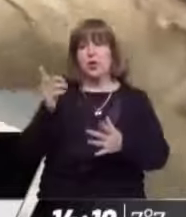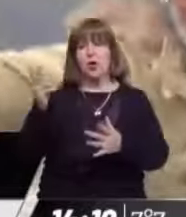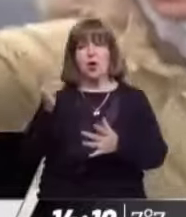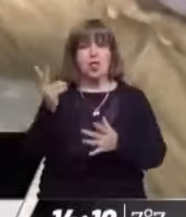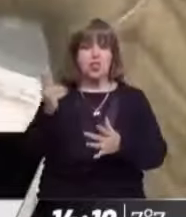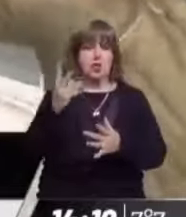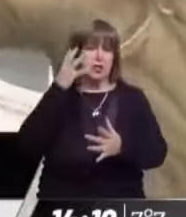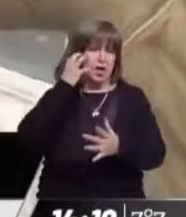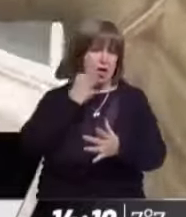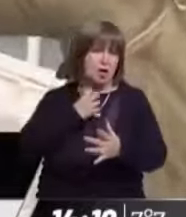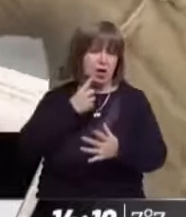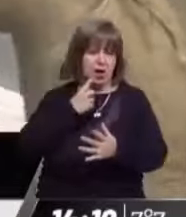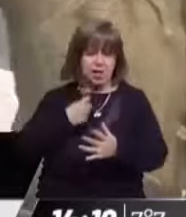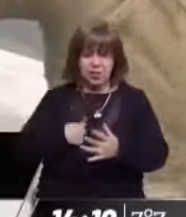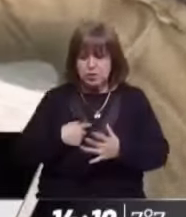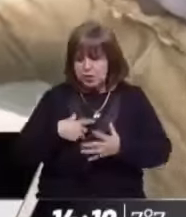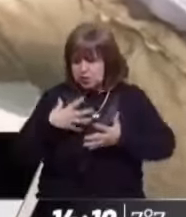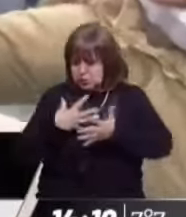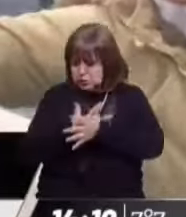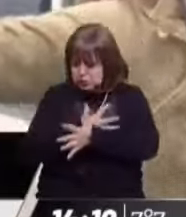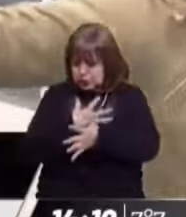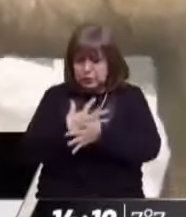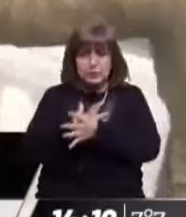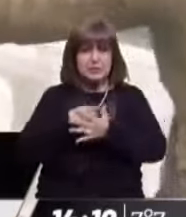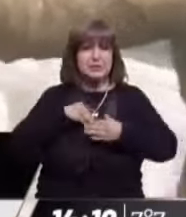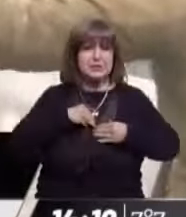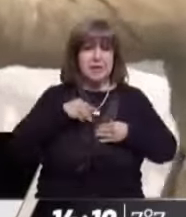estar padeciendo esta,